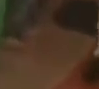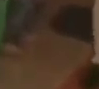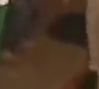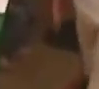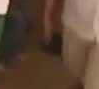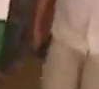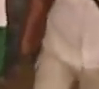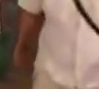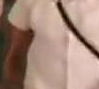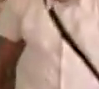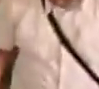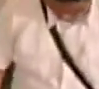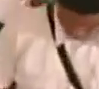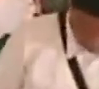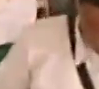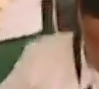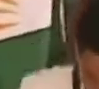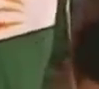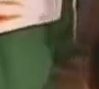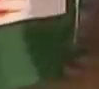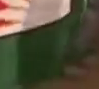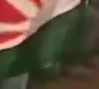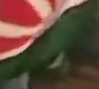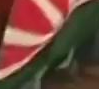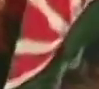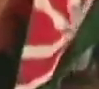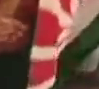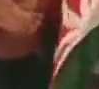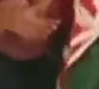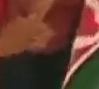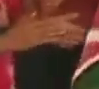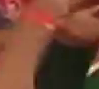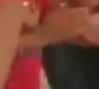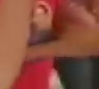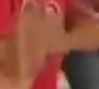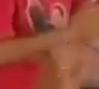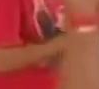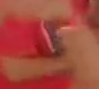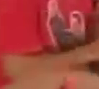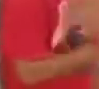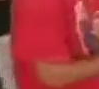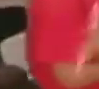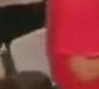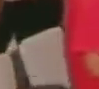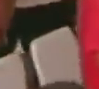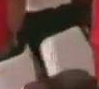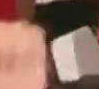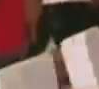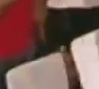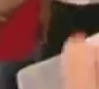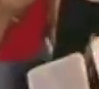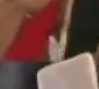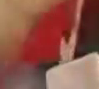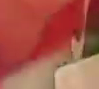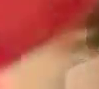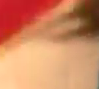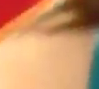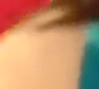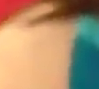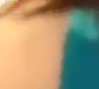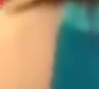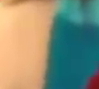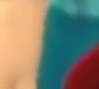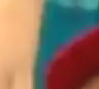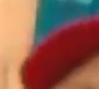frita sale de palpare dó más y de aquí de de